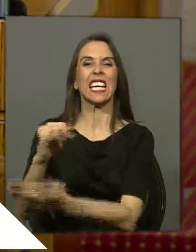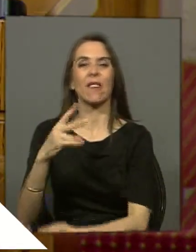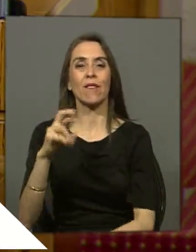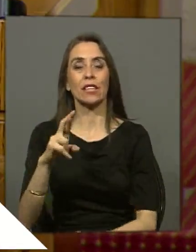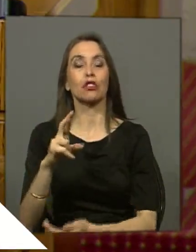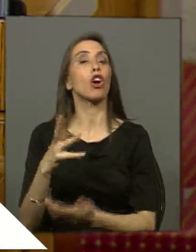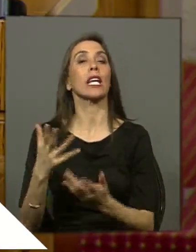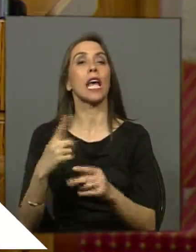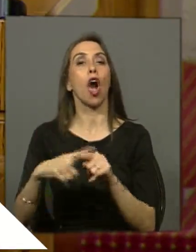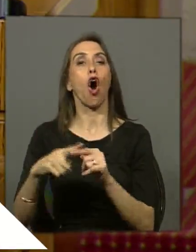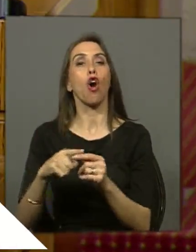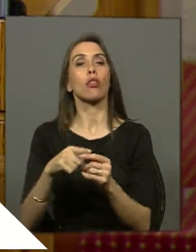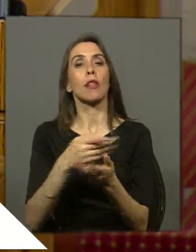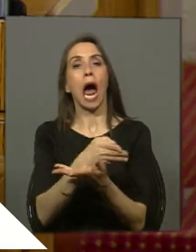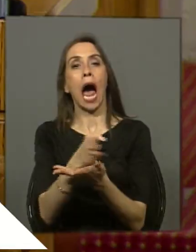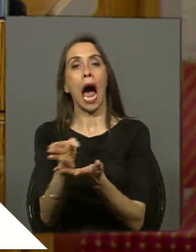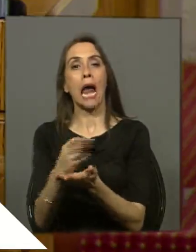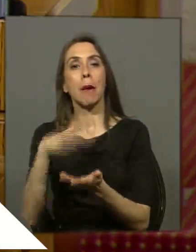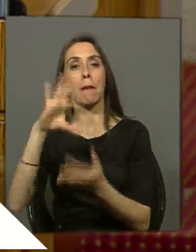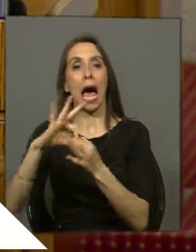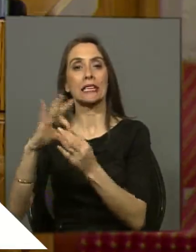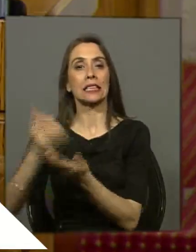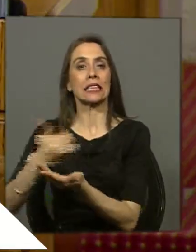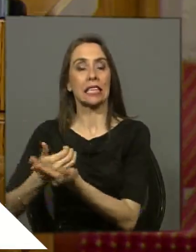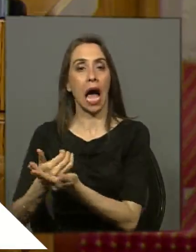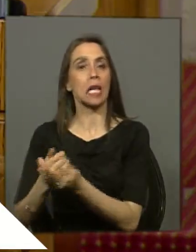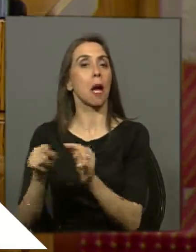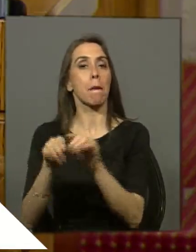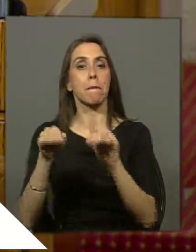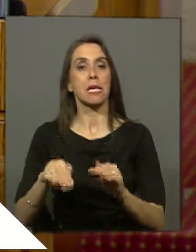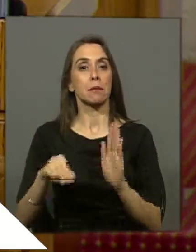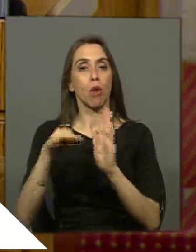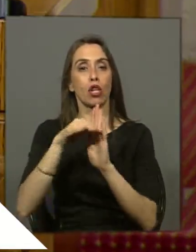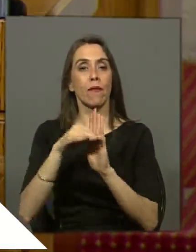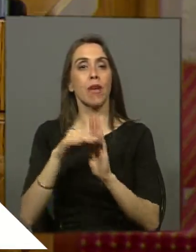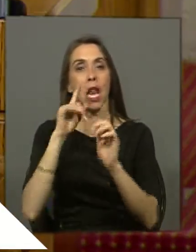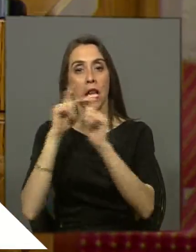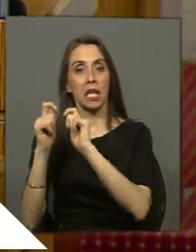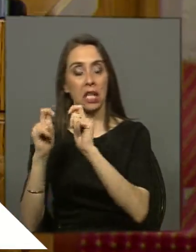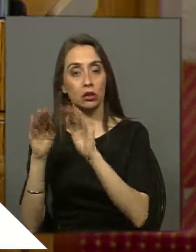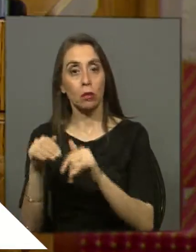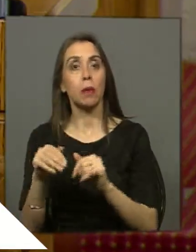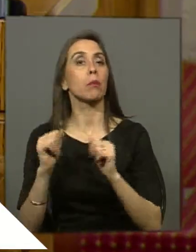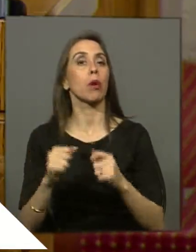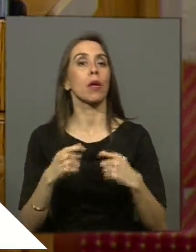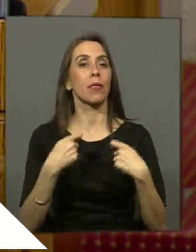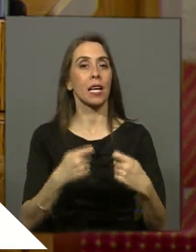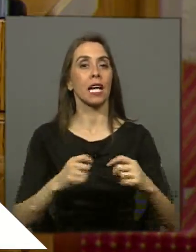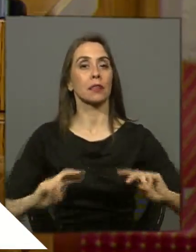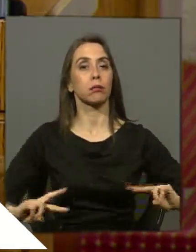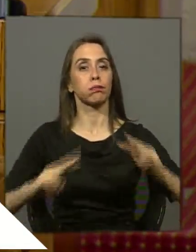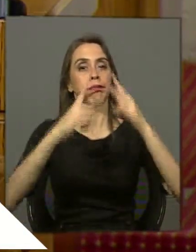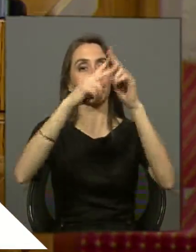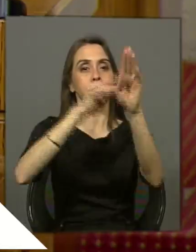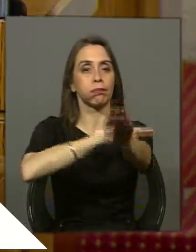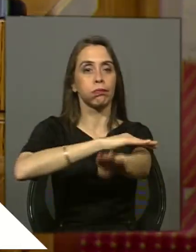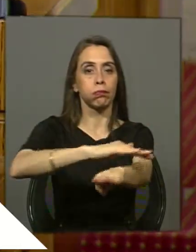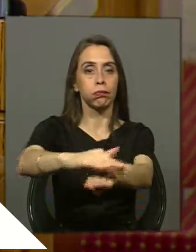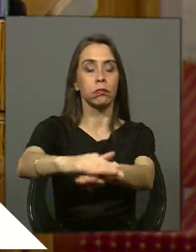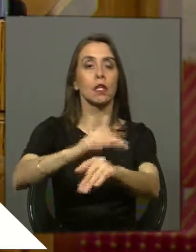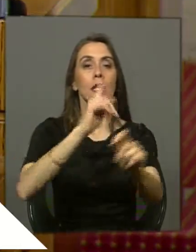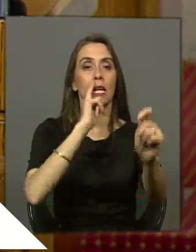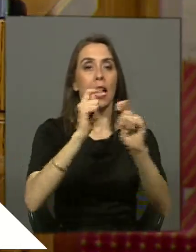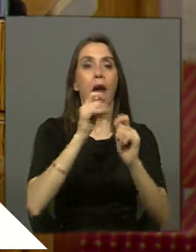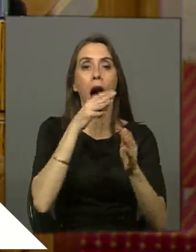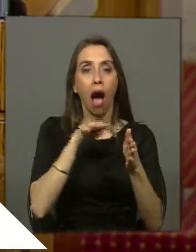lo hace garantizando un mismo nivel de riesgo abre la puerta para inversiones de infraestructura indispensables como es la inversión en